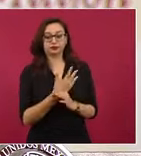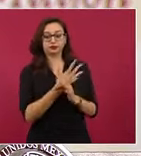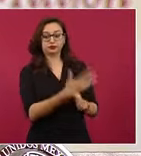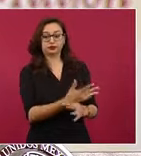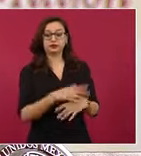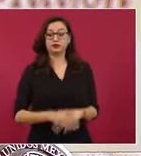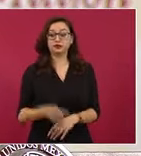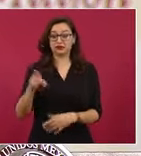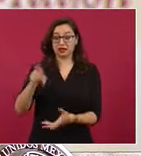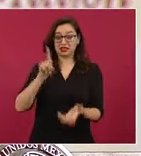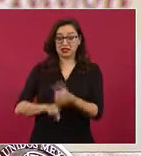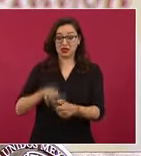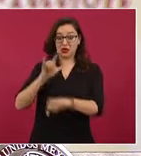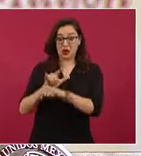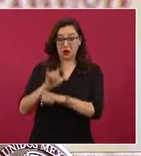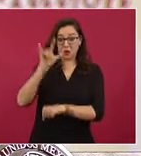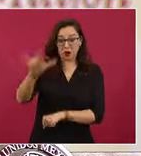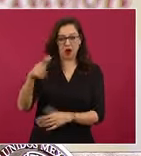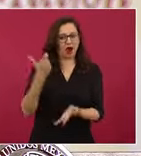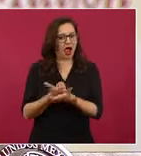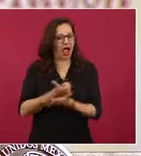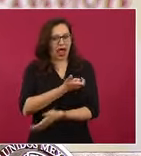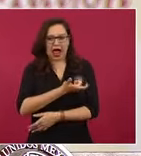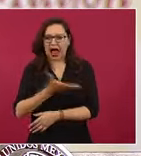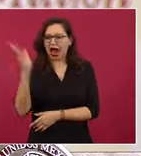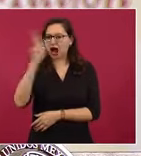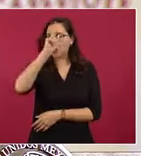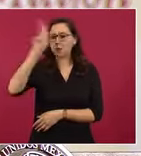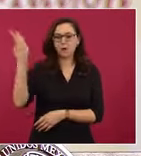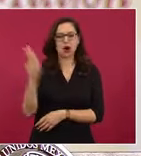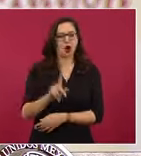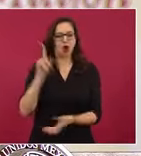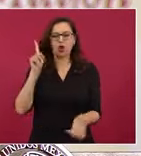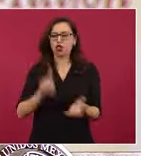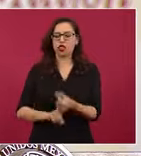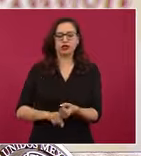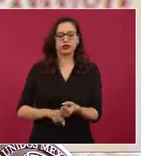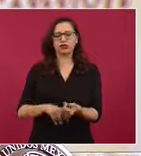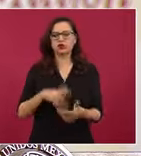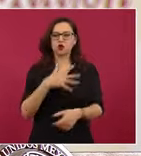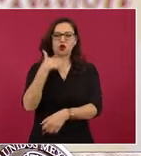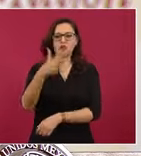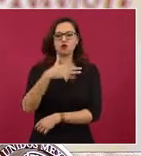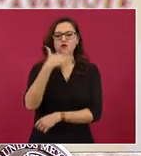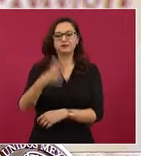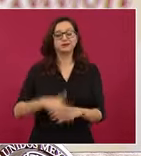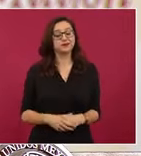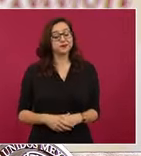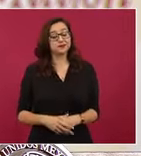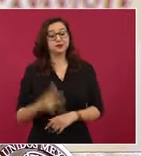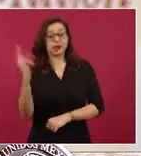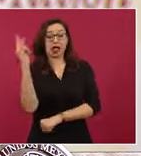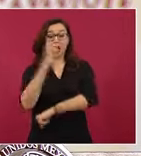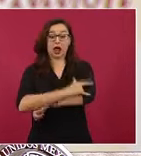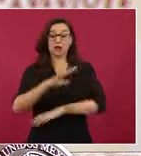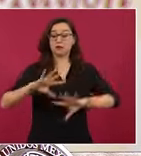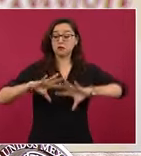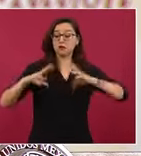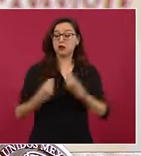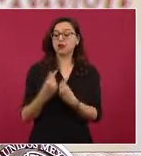sobrecostos y que no hay transparencia sobre los proveedores. Queremos decirles que el costo total del aeropuerto ronda